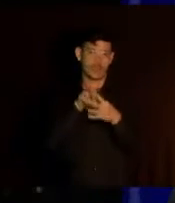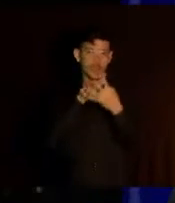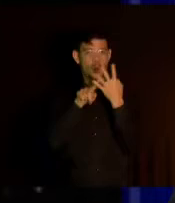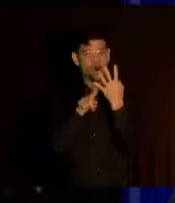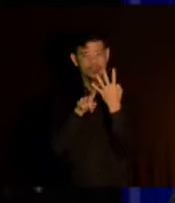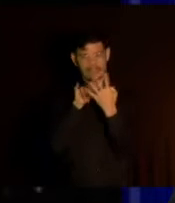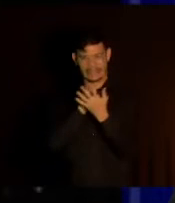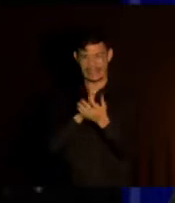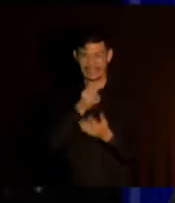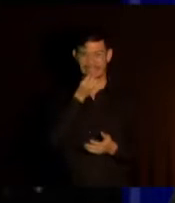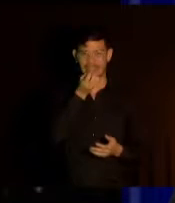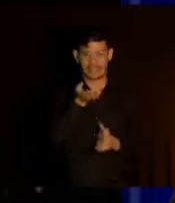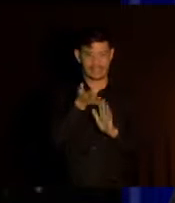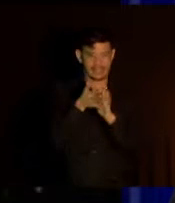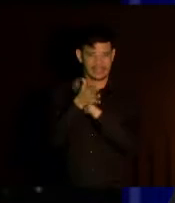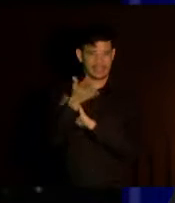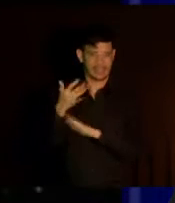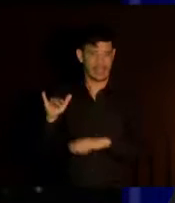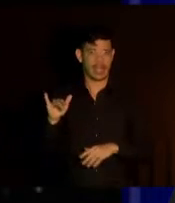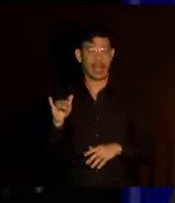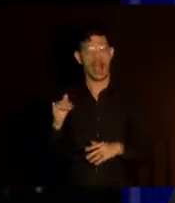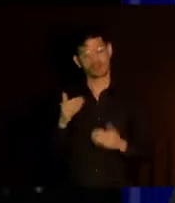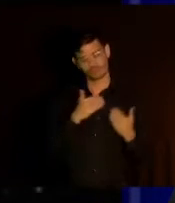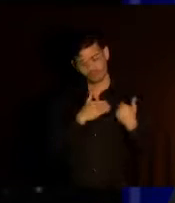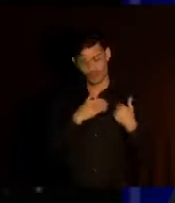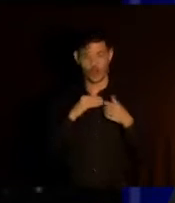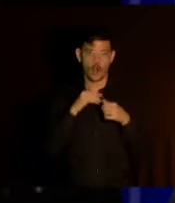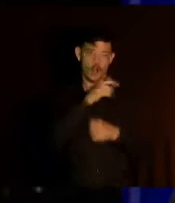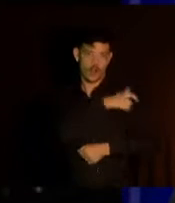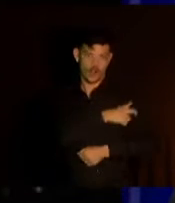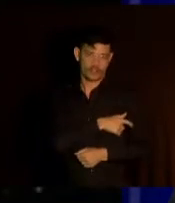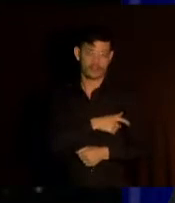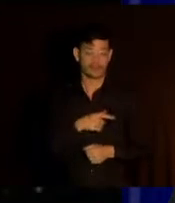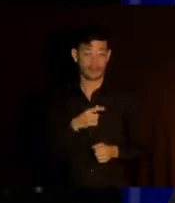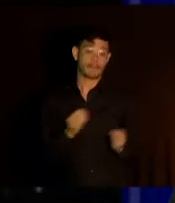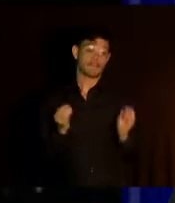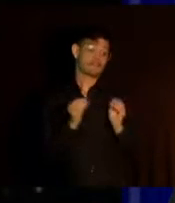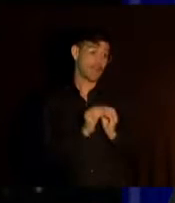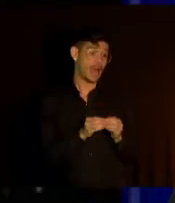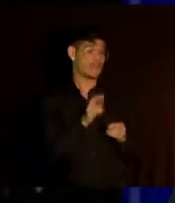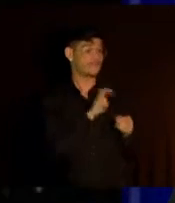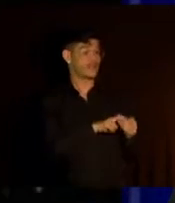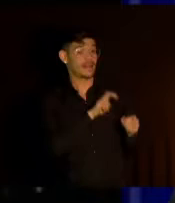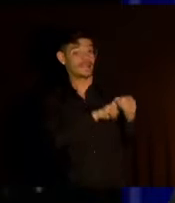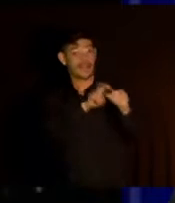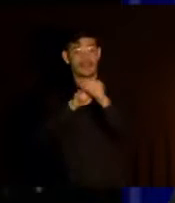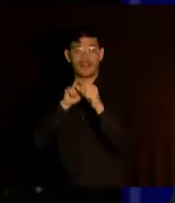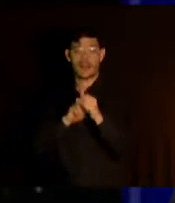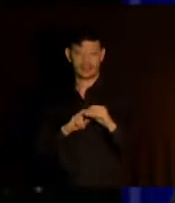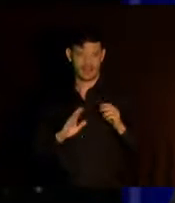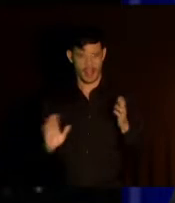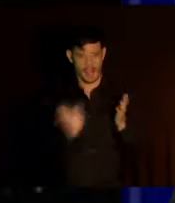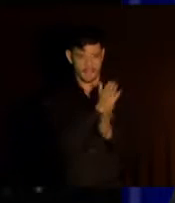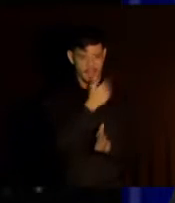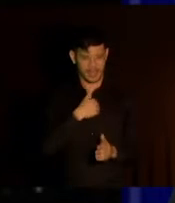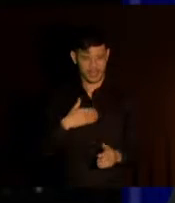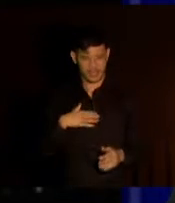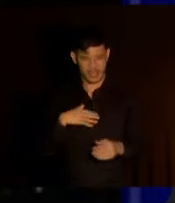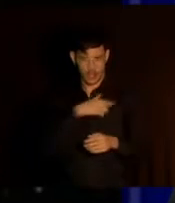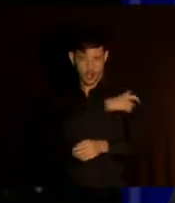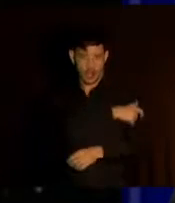comité será la federación y no se van a crear federaciones aparte del comité, que es la que va a tener esa